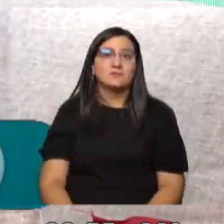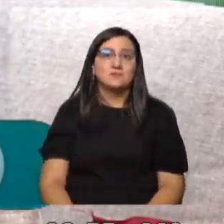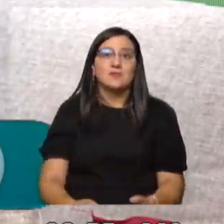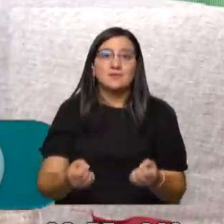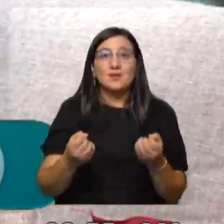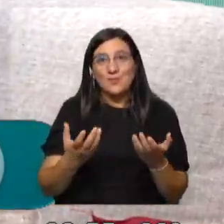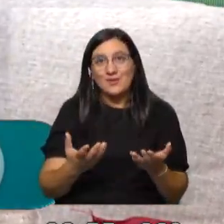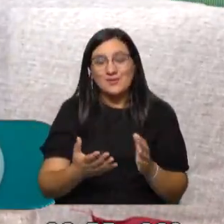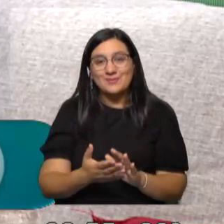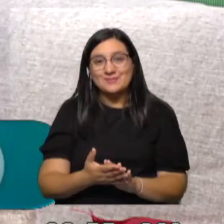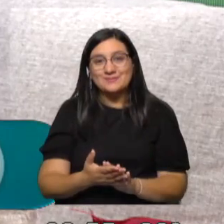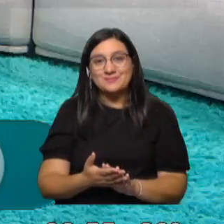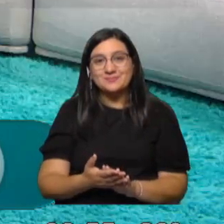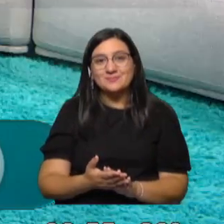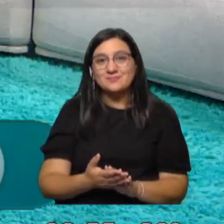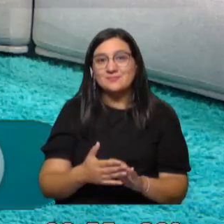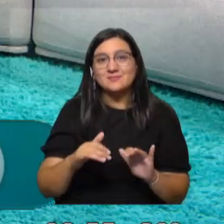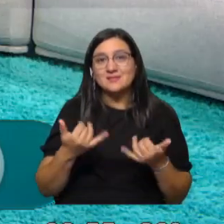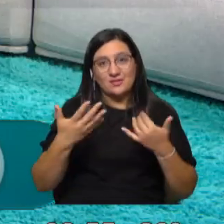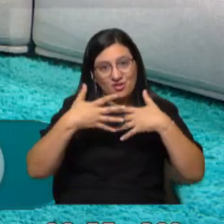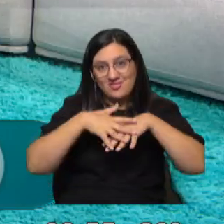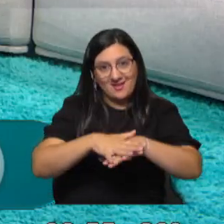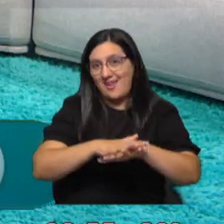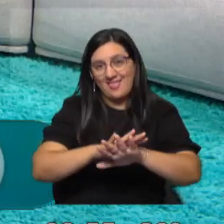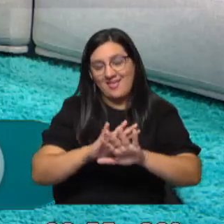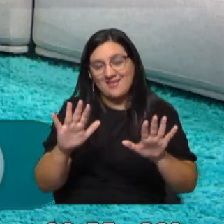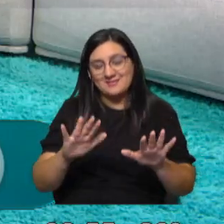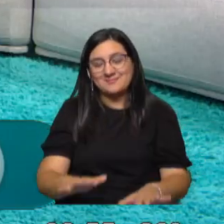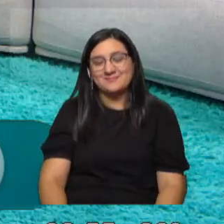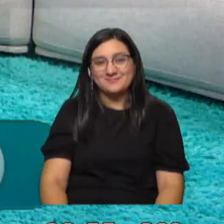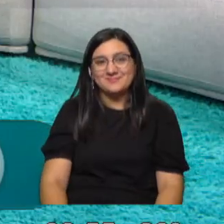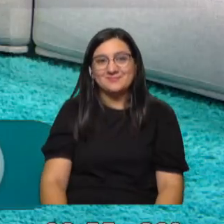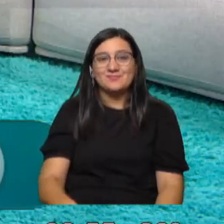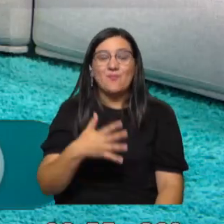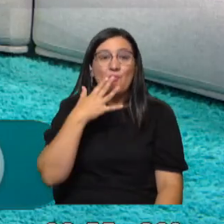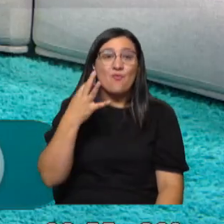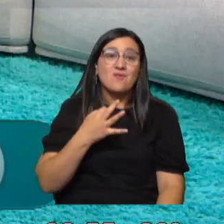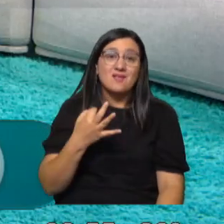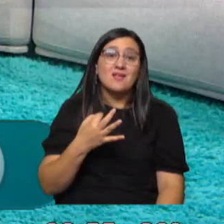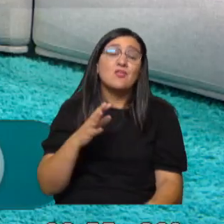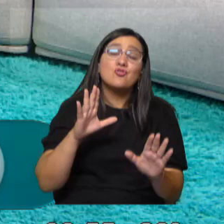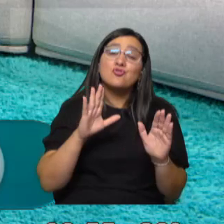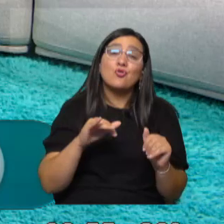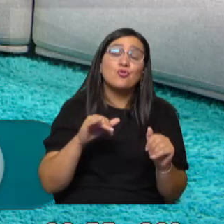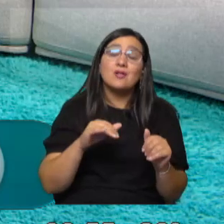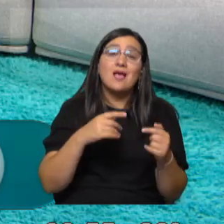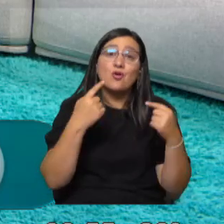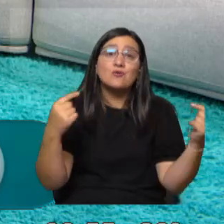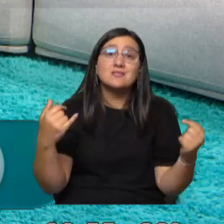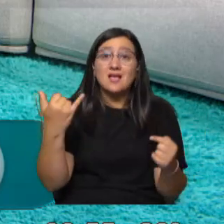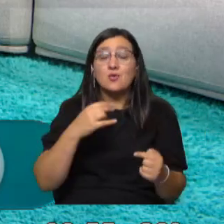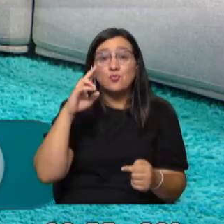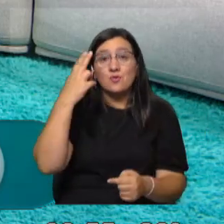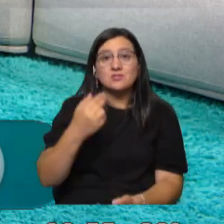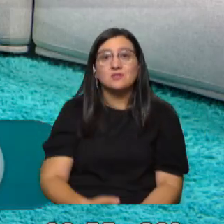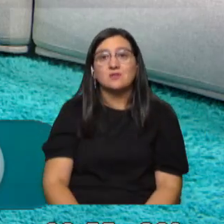Así que no. ¿Estás integrada? Estoy integrada, sí. Bien, bueno. Hay un uruguayo. Pero tenemos que redondear, porque así es el tiempo